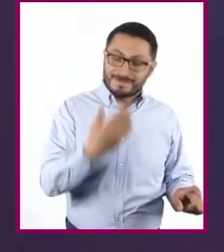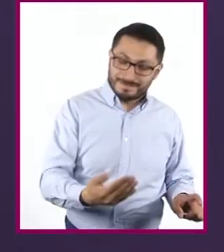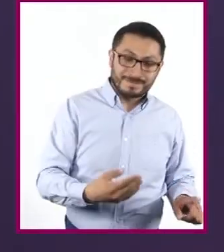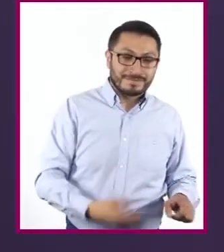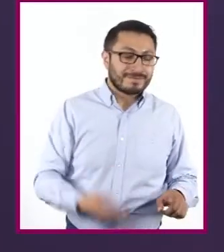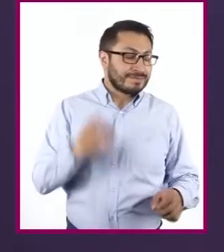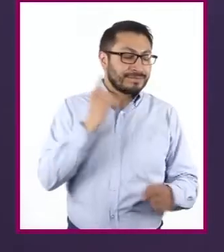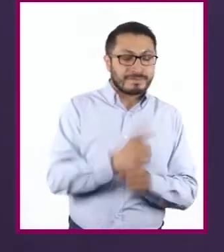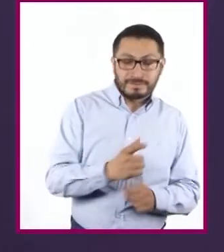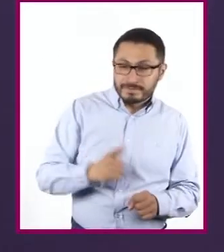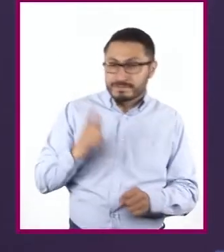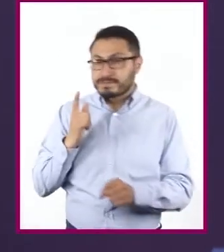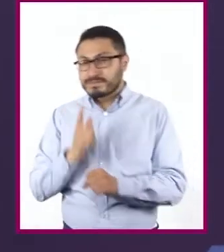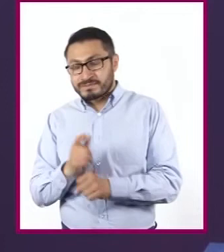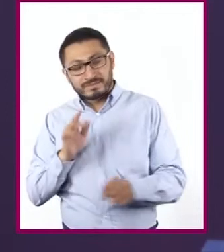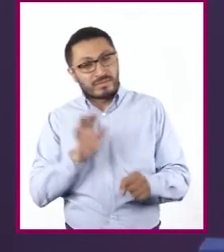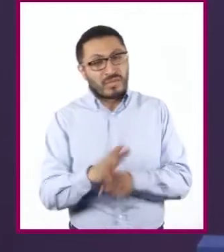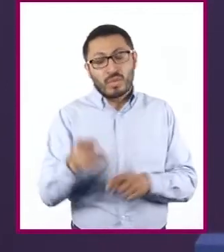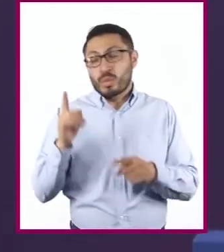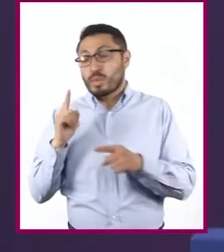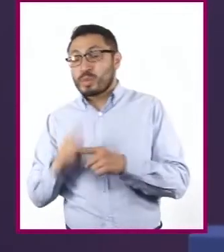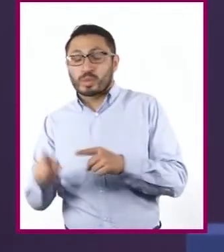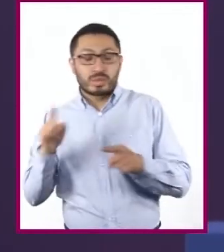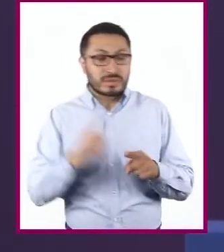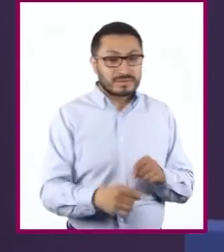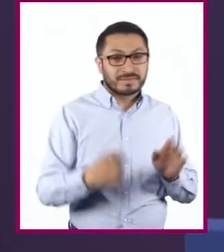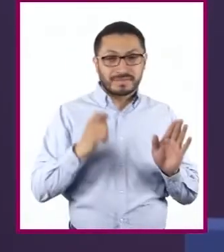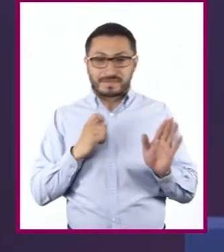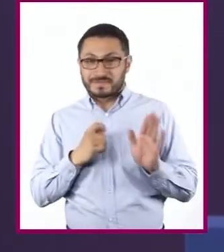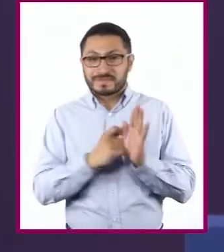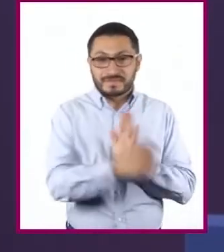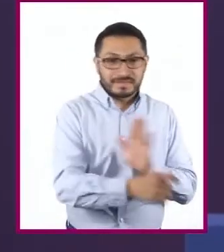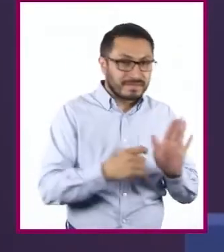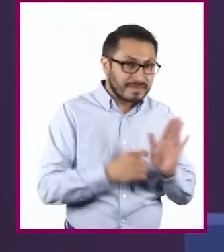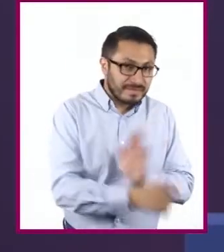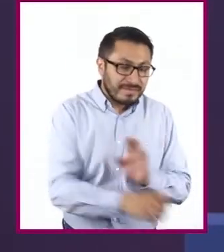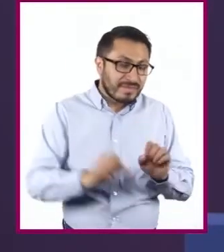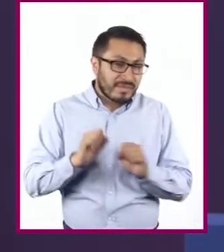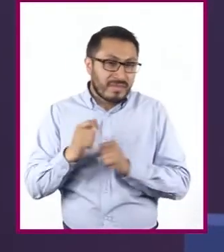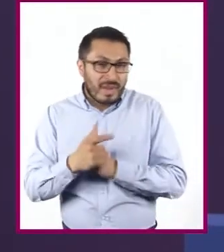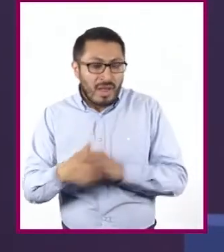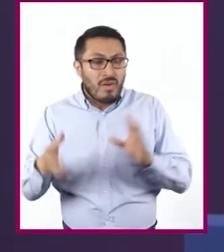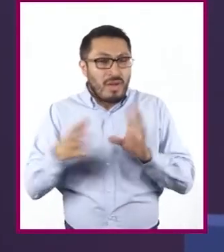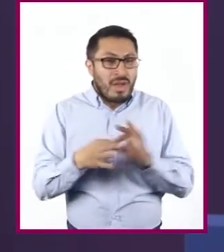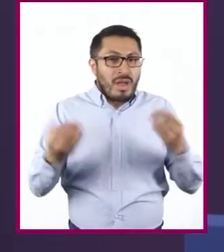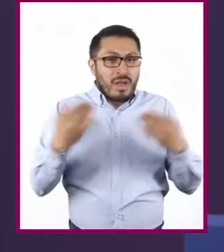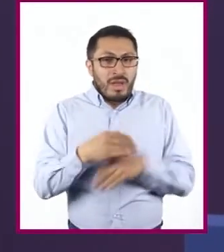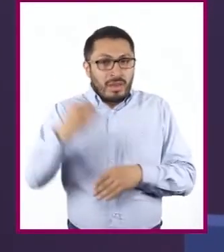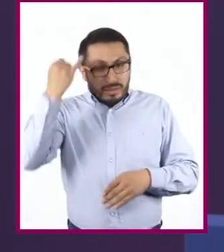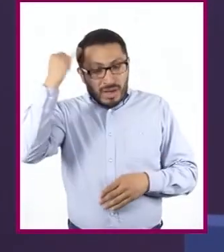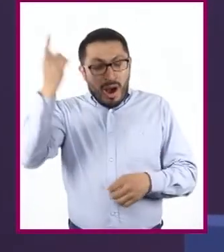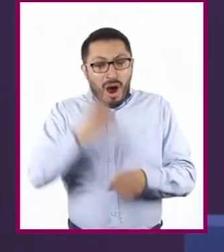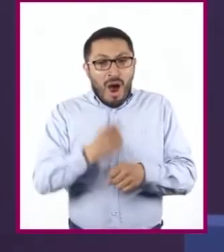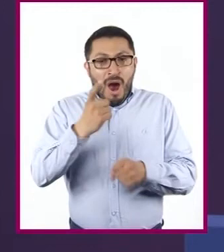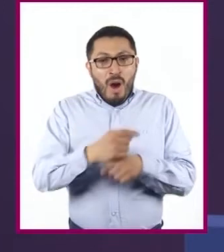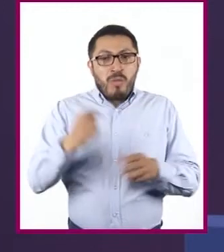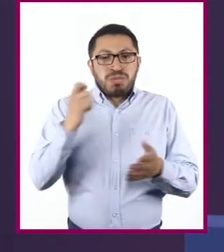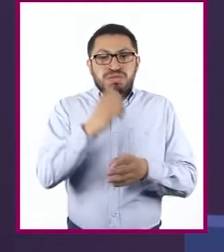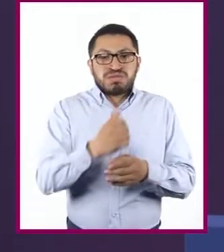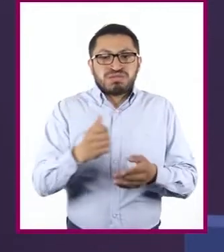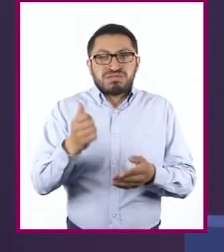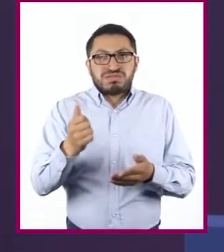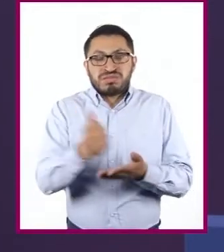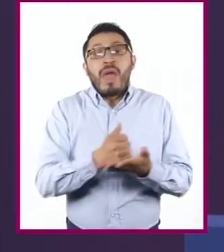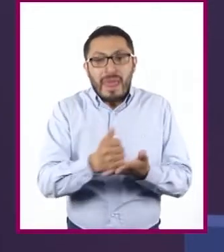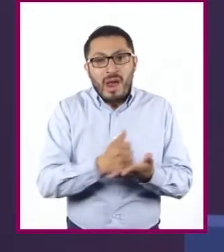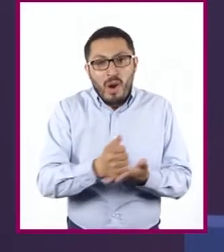Para identificarlas y distinguirlas, subrayemos las que explican algo sobre la idea principal con azul y las que dan ejemplos